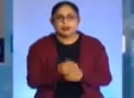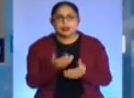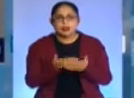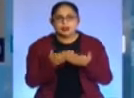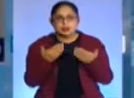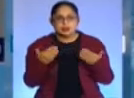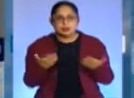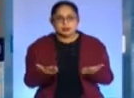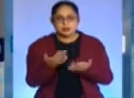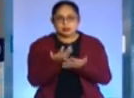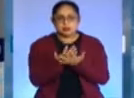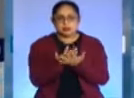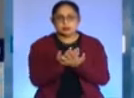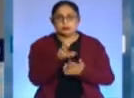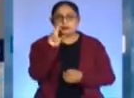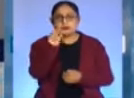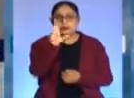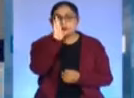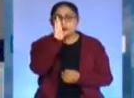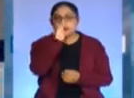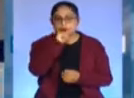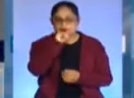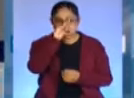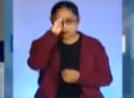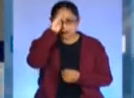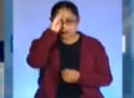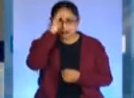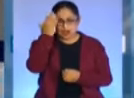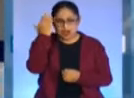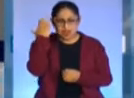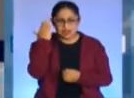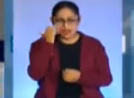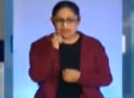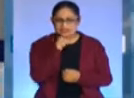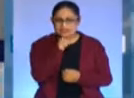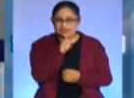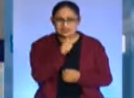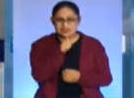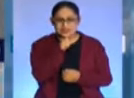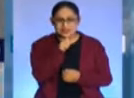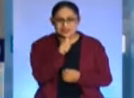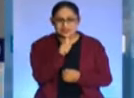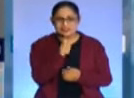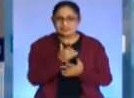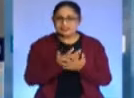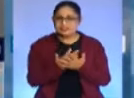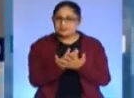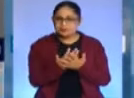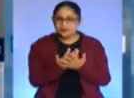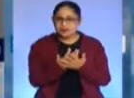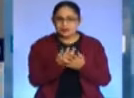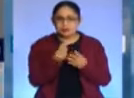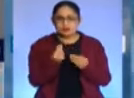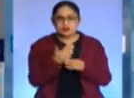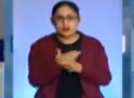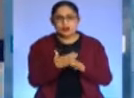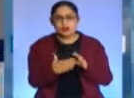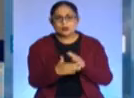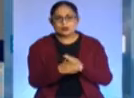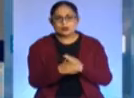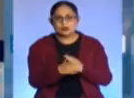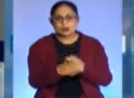espera, no podemos pronosticar absolutamente nada porque depende de muchos factores. Anteriormente